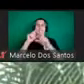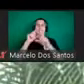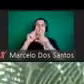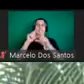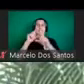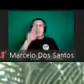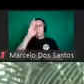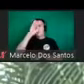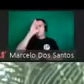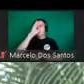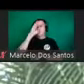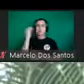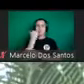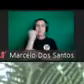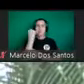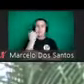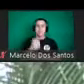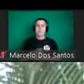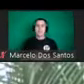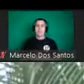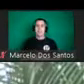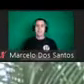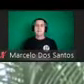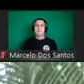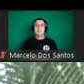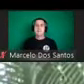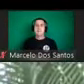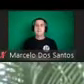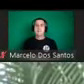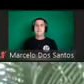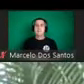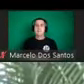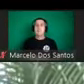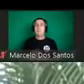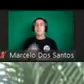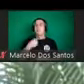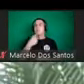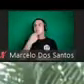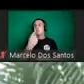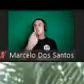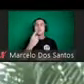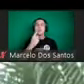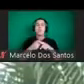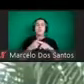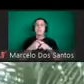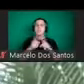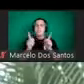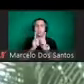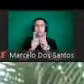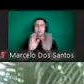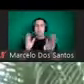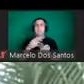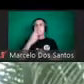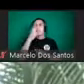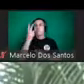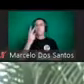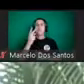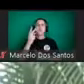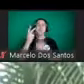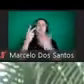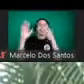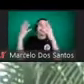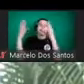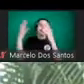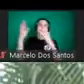conocer y poder compartir, simplemente quiero valorar muchísimo el trabajo de la Secretaría de la